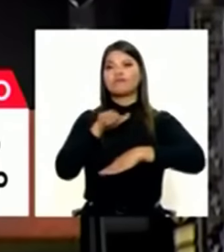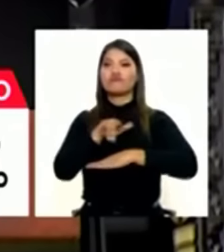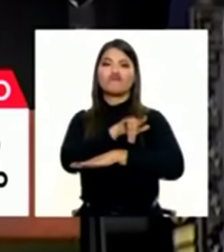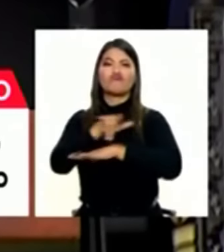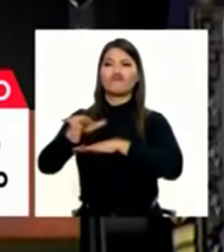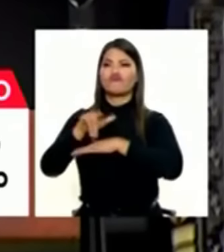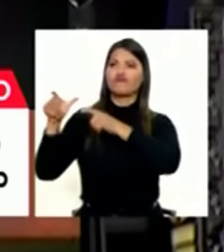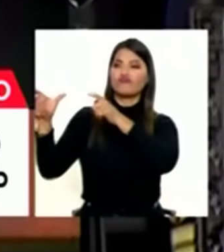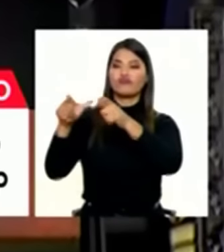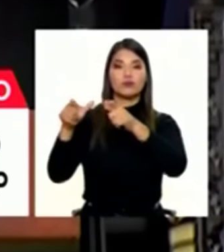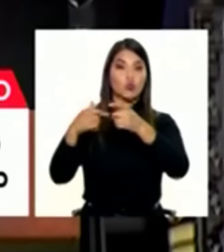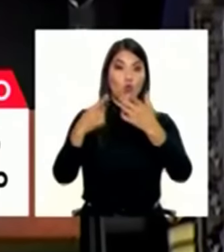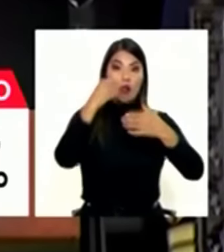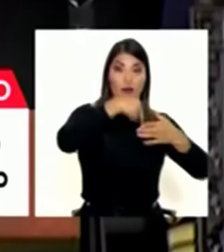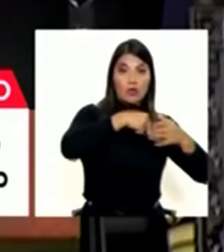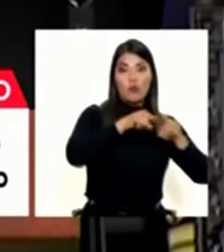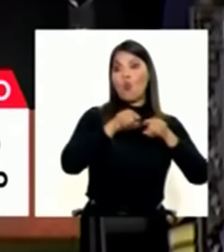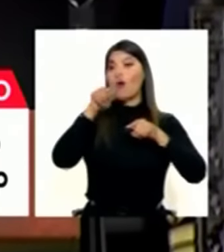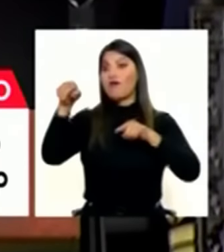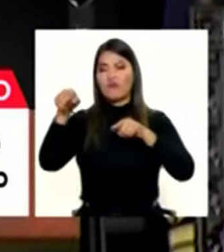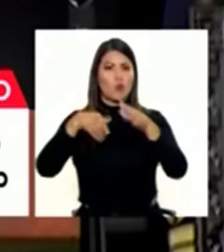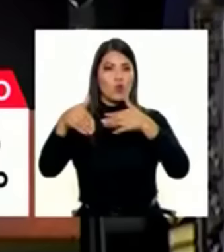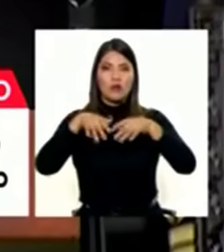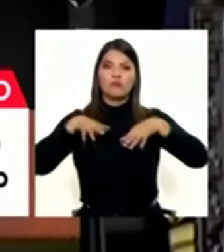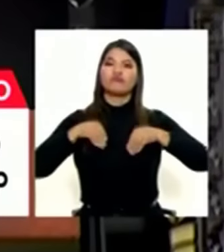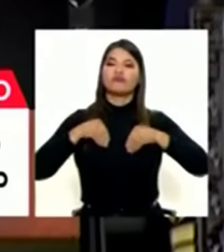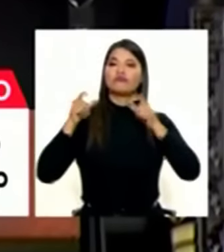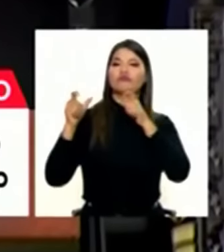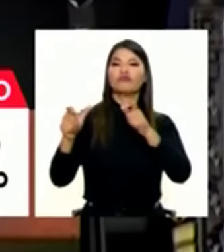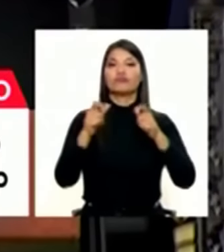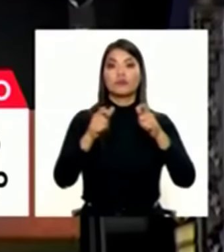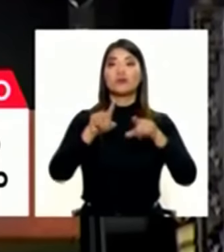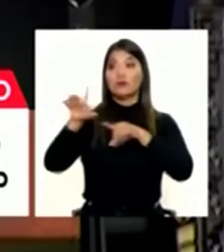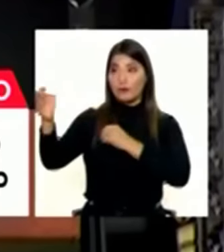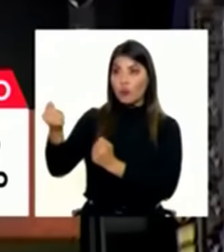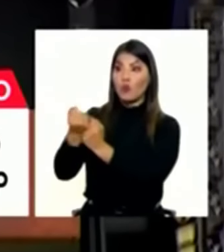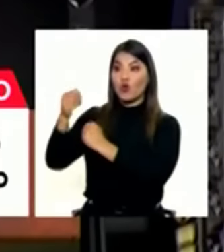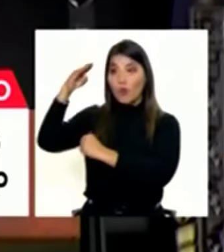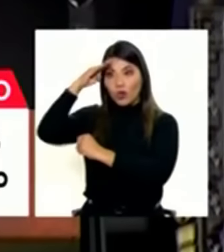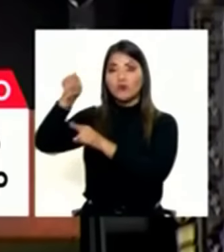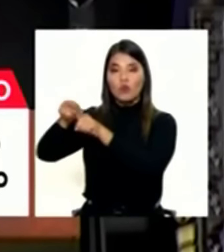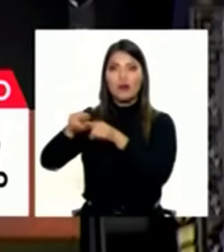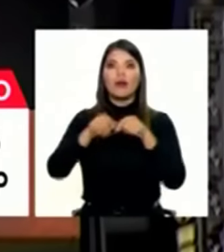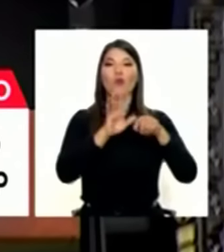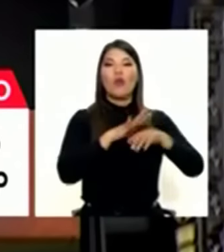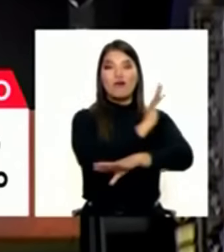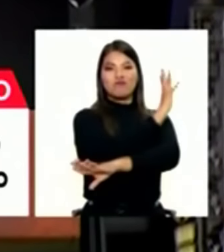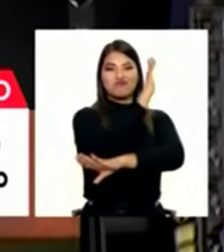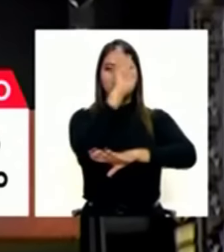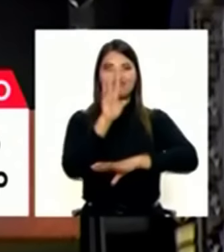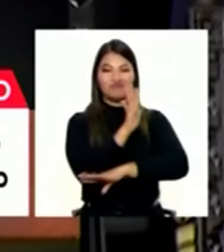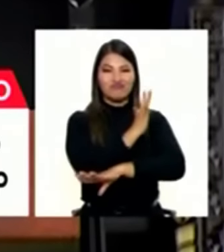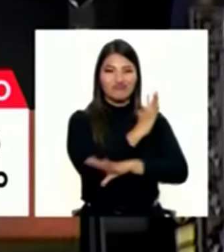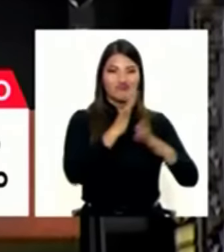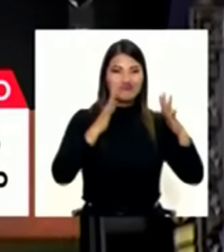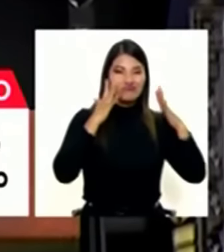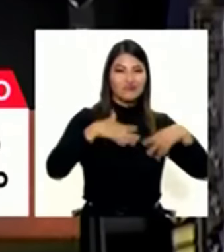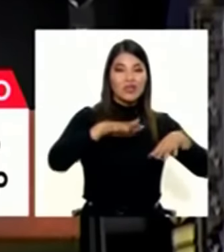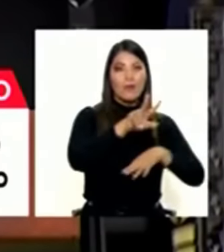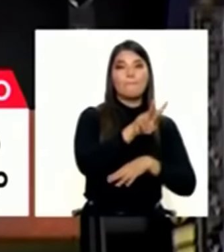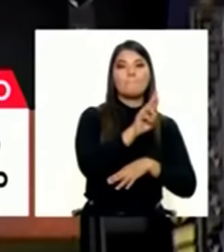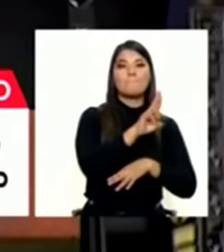interna, que apoya las acciones militares y policiales en el BRAEN para acabar con los